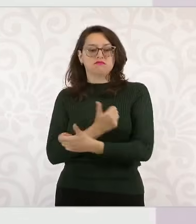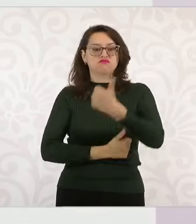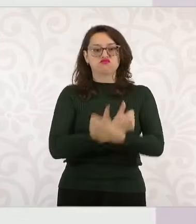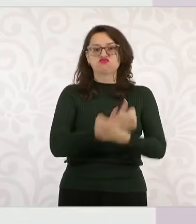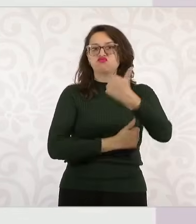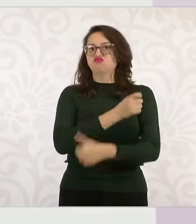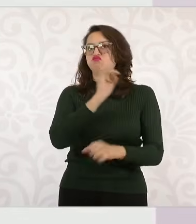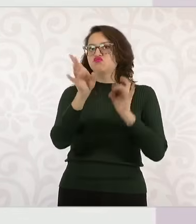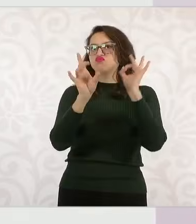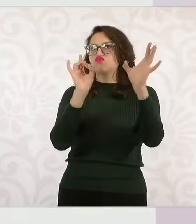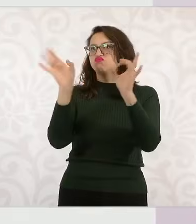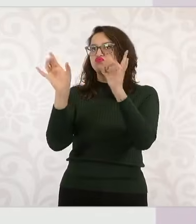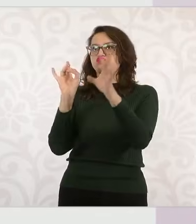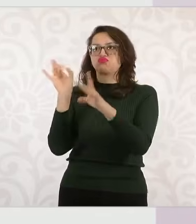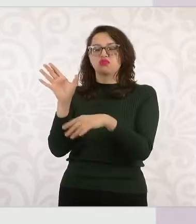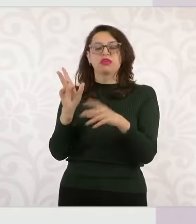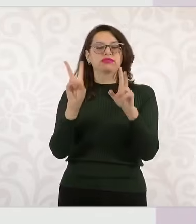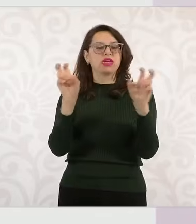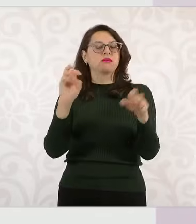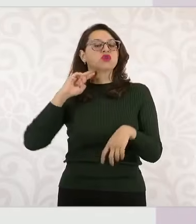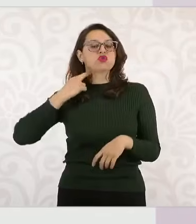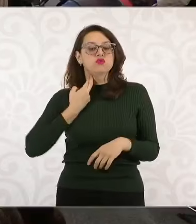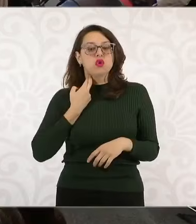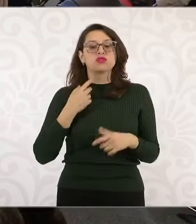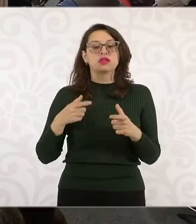con robótica, drones, inteligencia artificial.